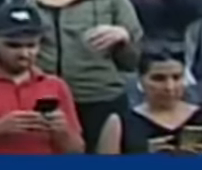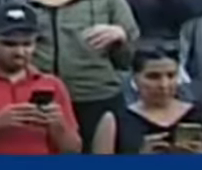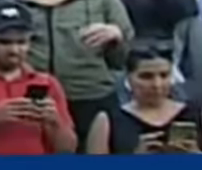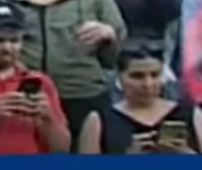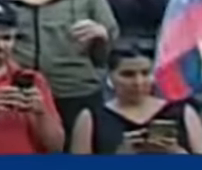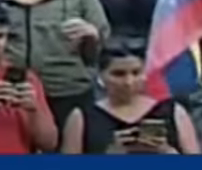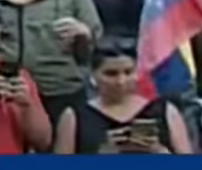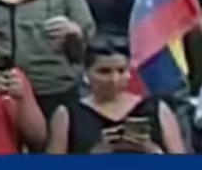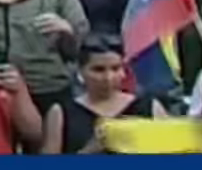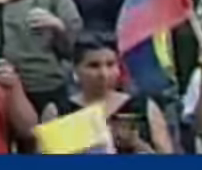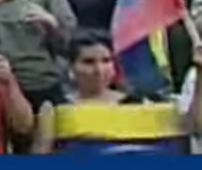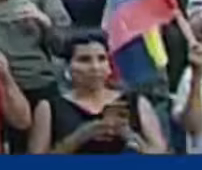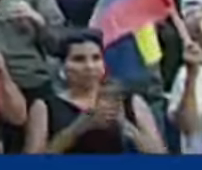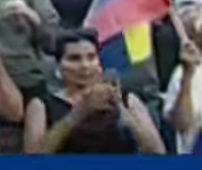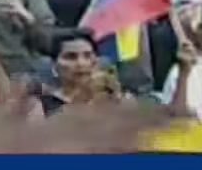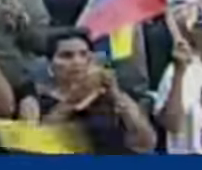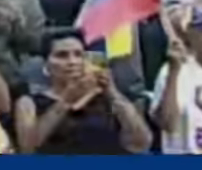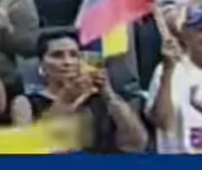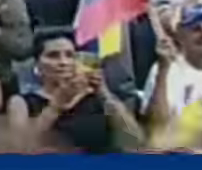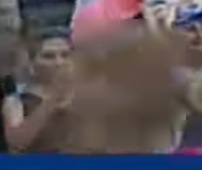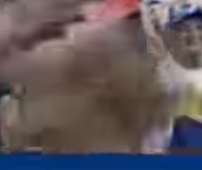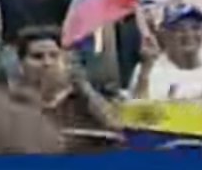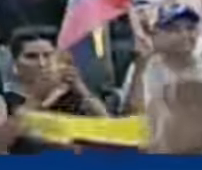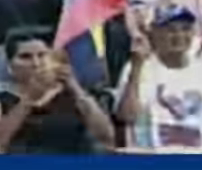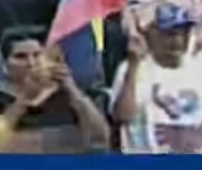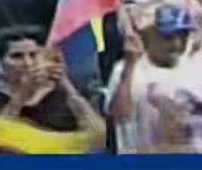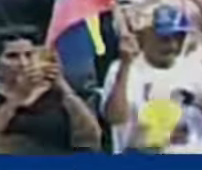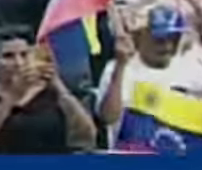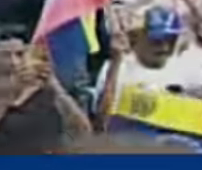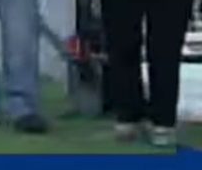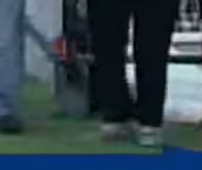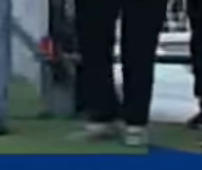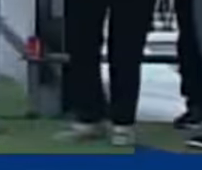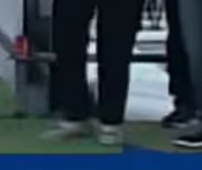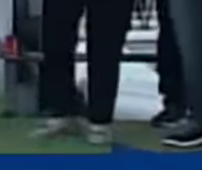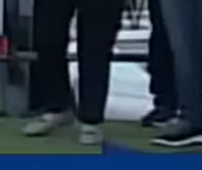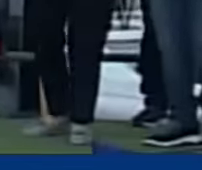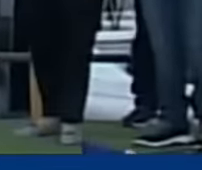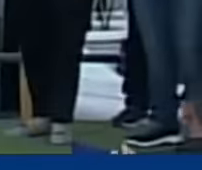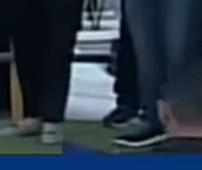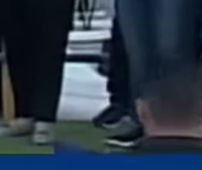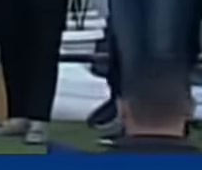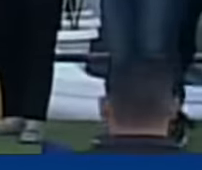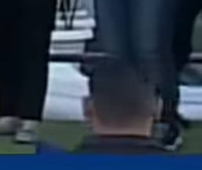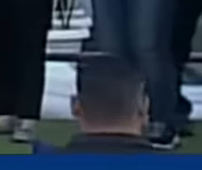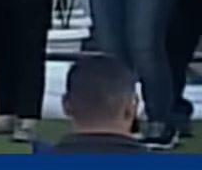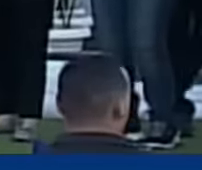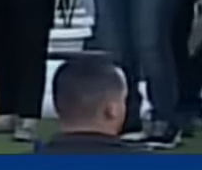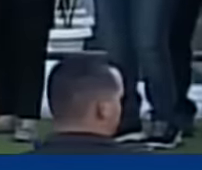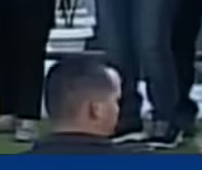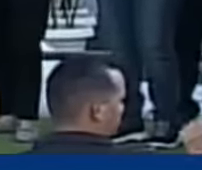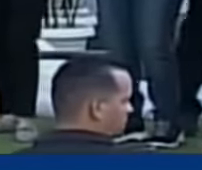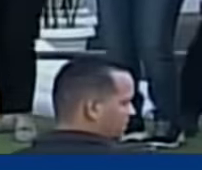la palma que estamos seguros. Con el presidente llamado Maduro.